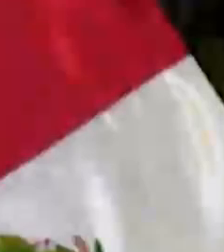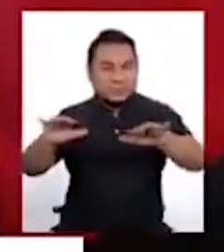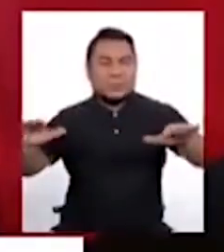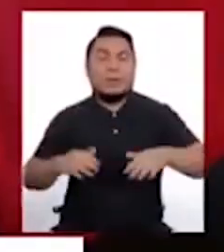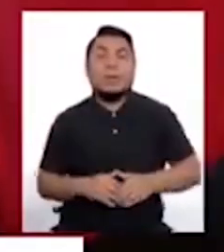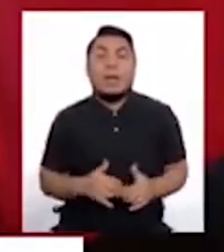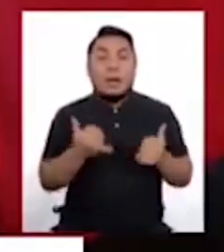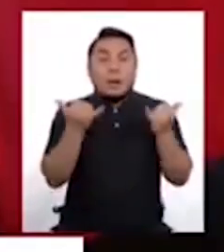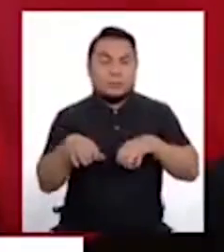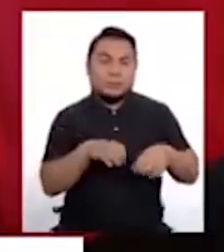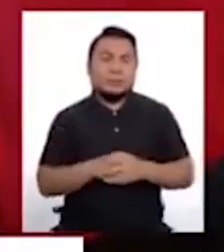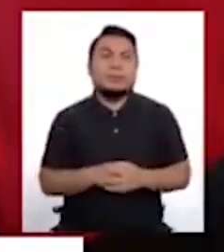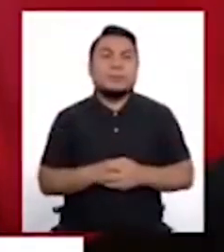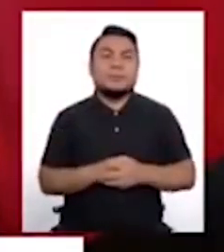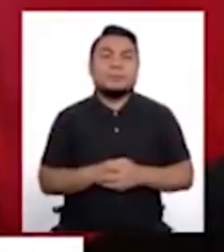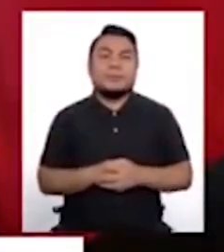Hoy hemos hecho